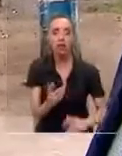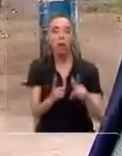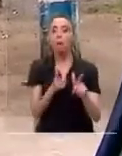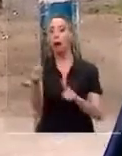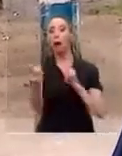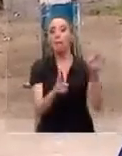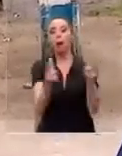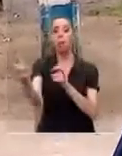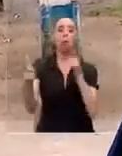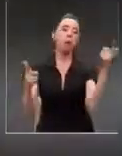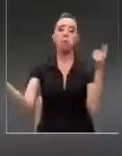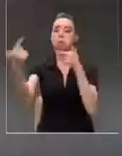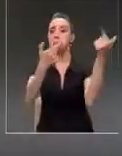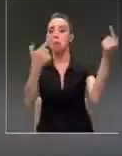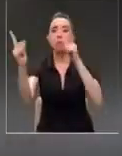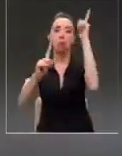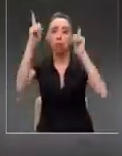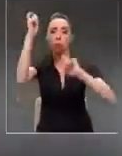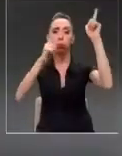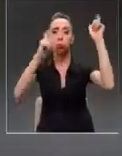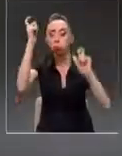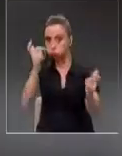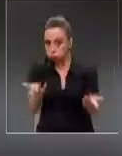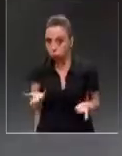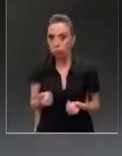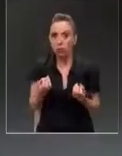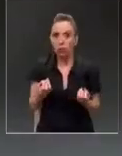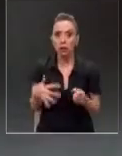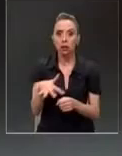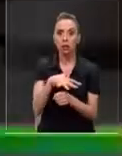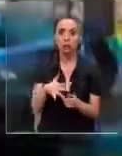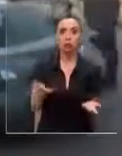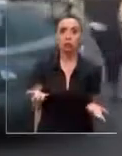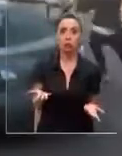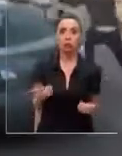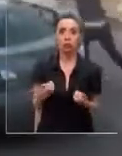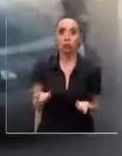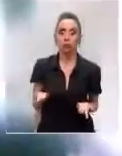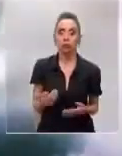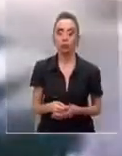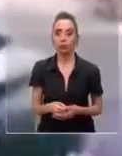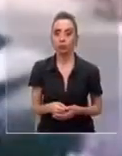tiran balazos, uno no sabe en qué situación pueden estar.